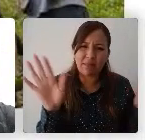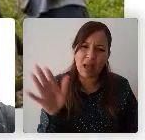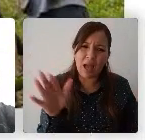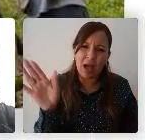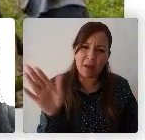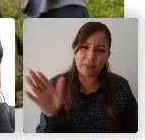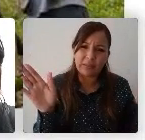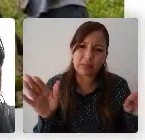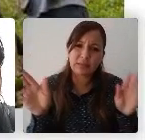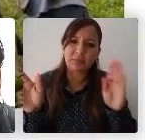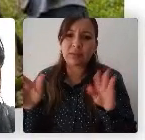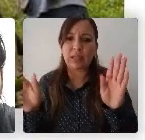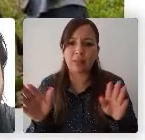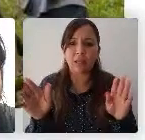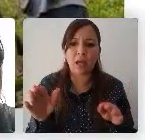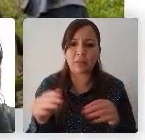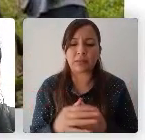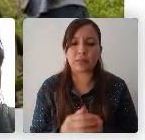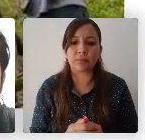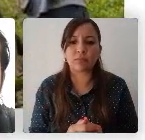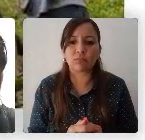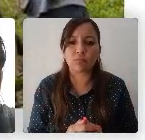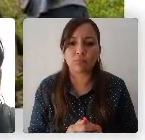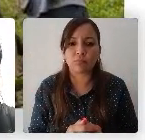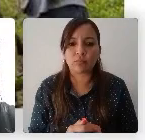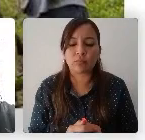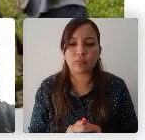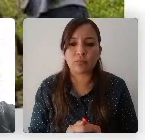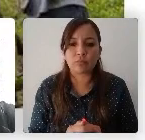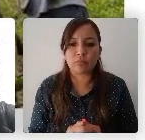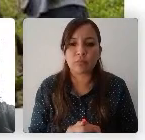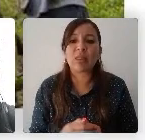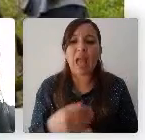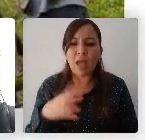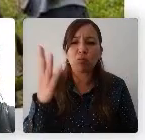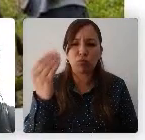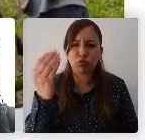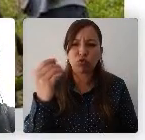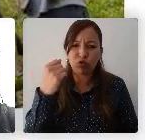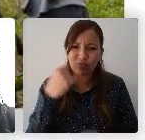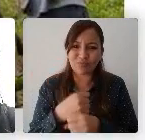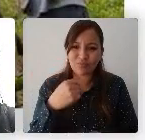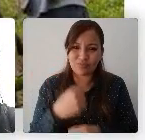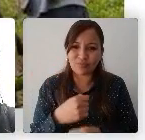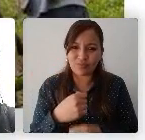parte del corredor de aves, acuérdense, Tingana, también con otros emprendimientos que también están allí, como Santa Elena.